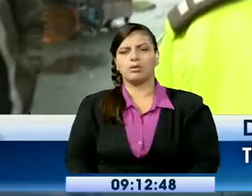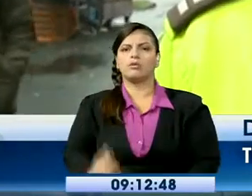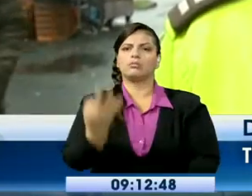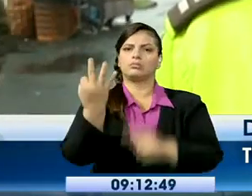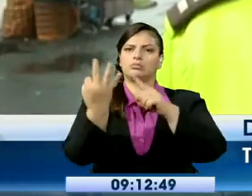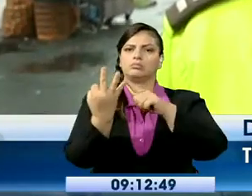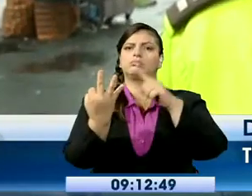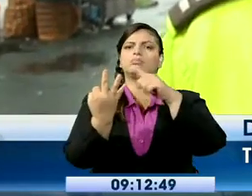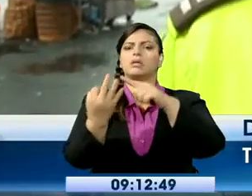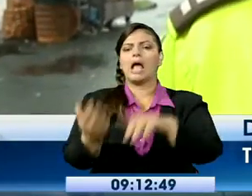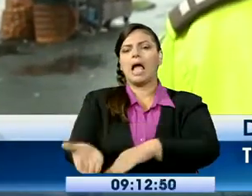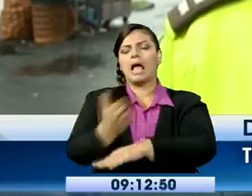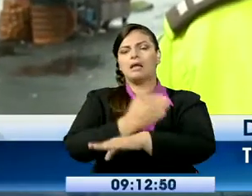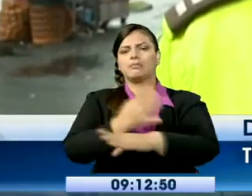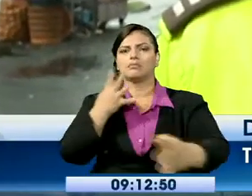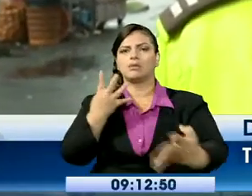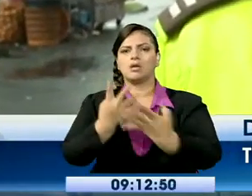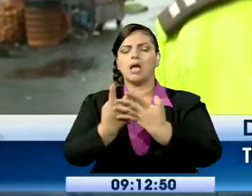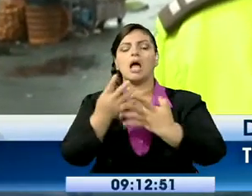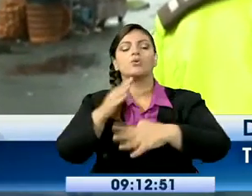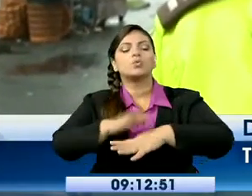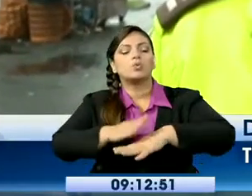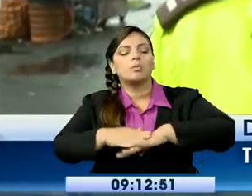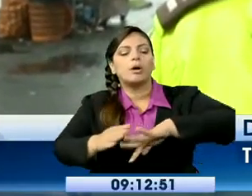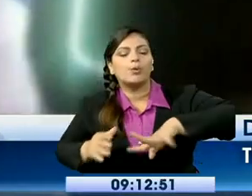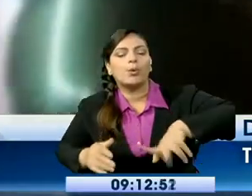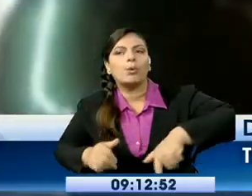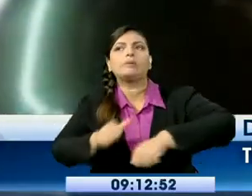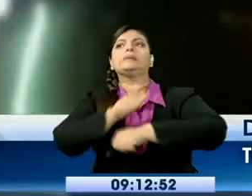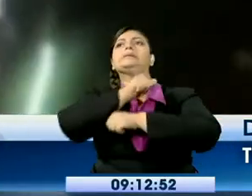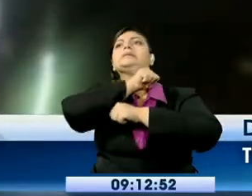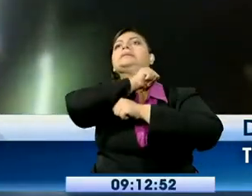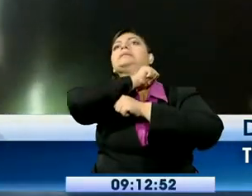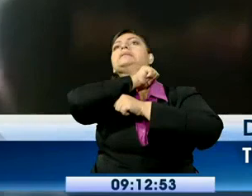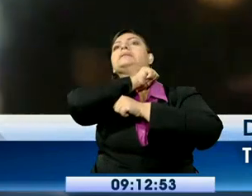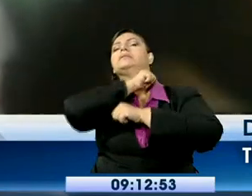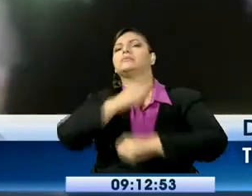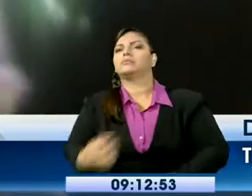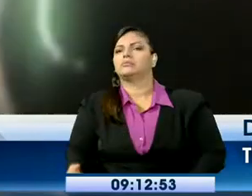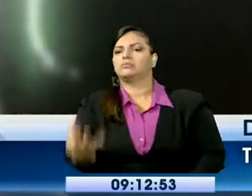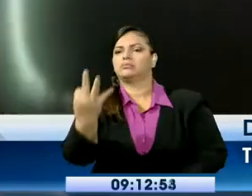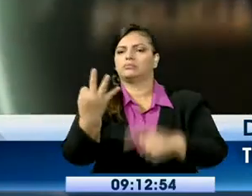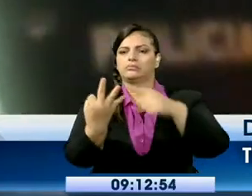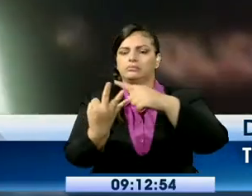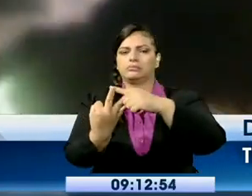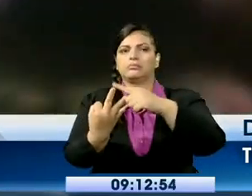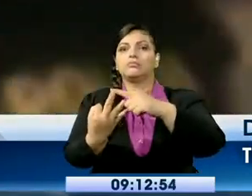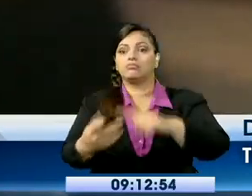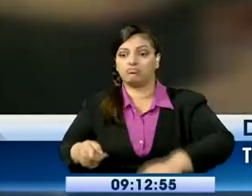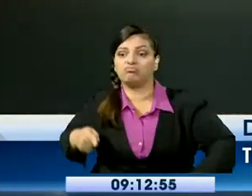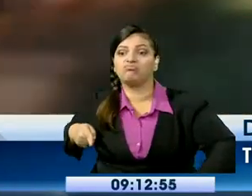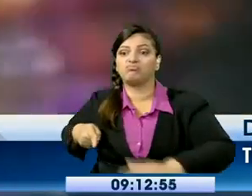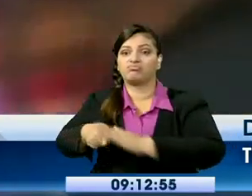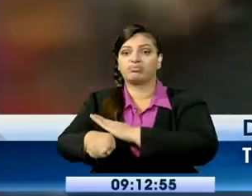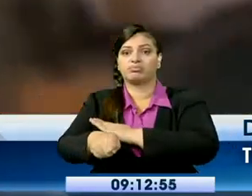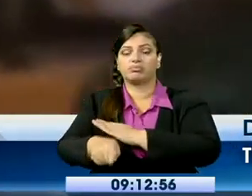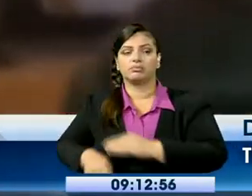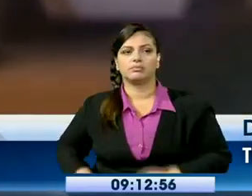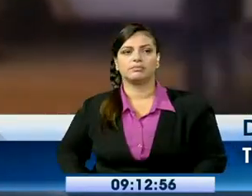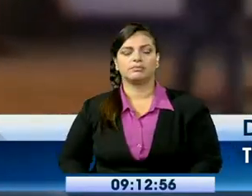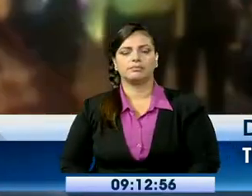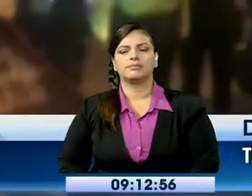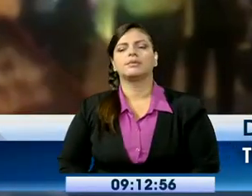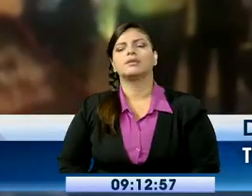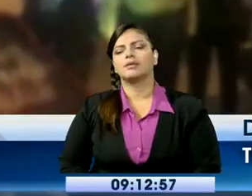por asalto y uno de ellos tiene un antecedente por homicidio simple. Pero se les acabó el factor suerte, o mejor dicho, los policías les seguían los